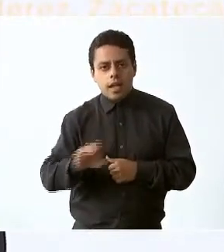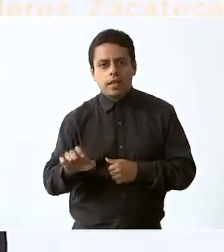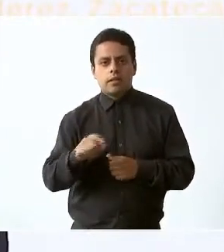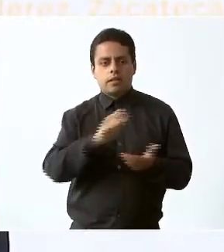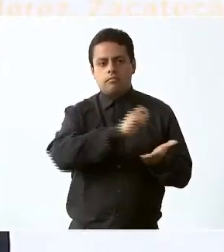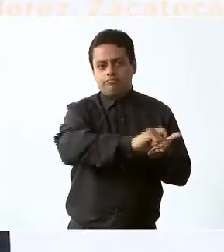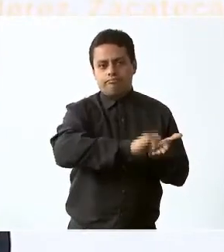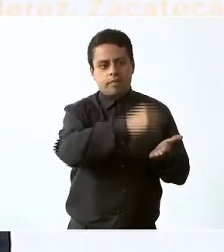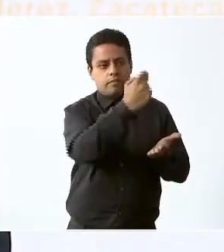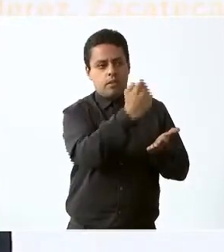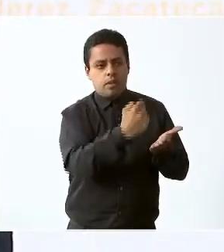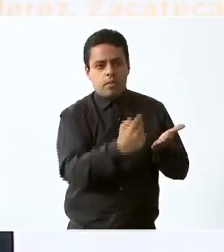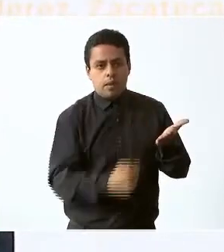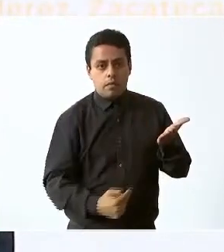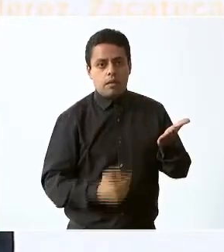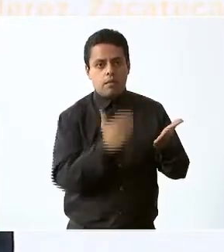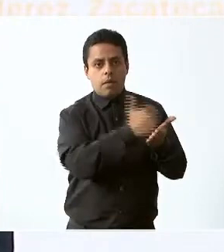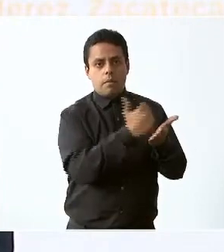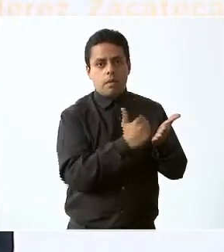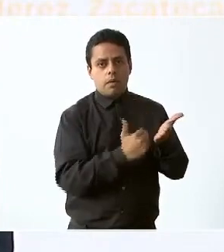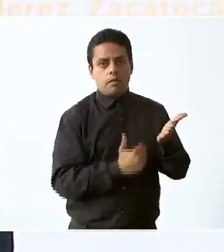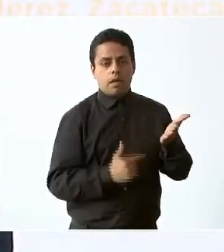dice Elena Garro,